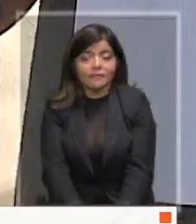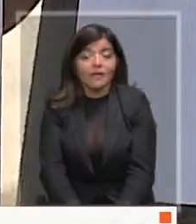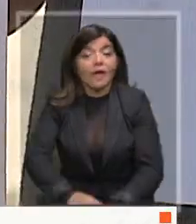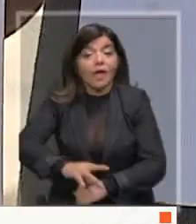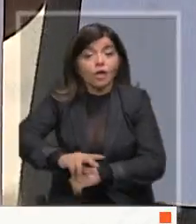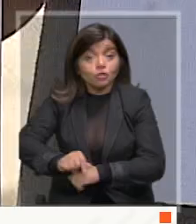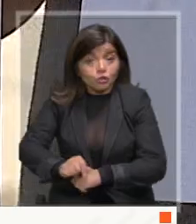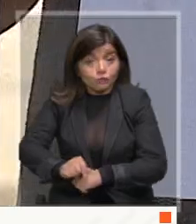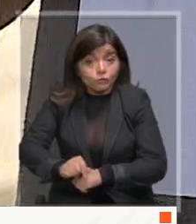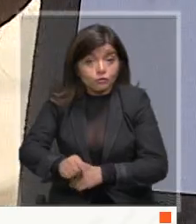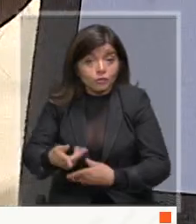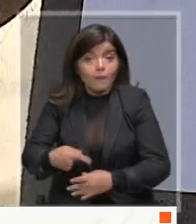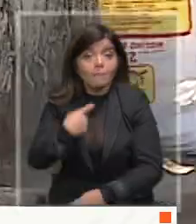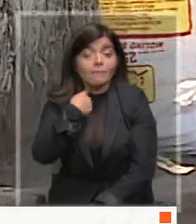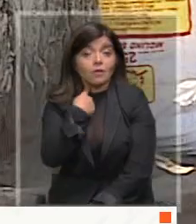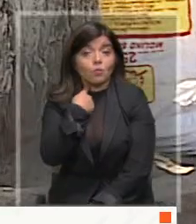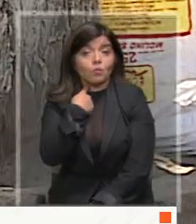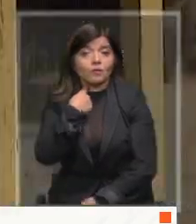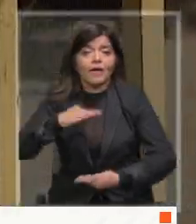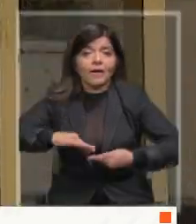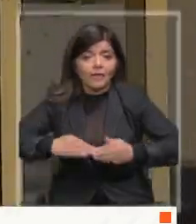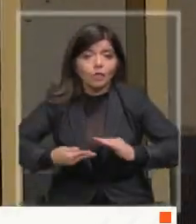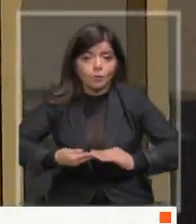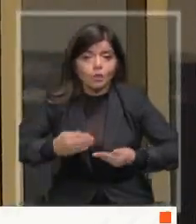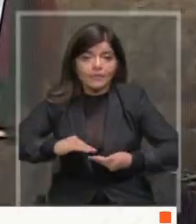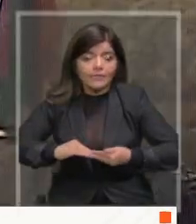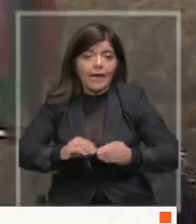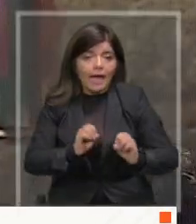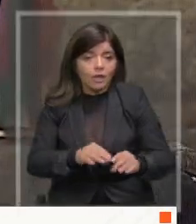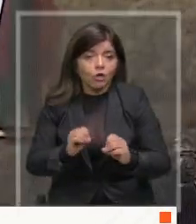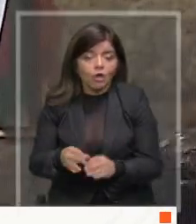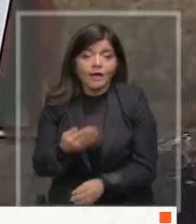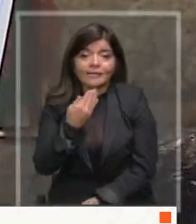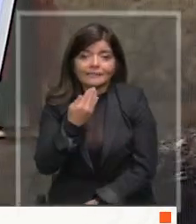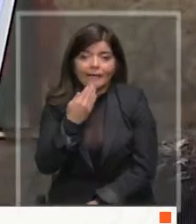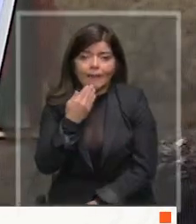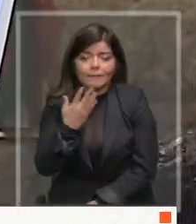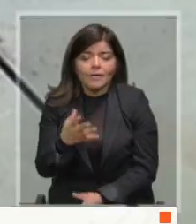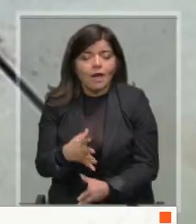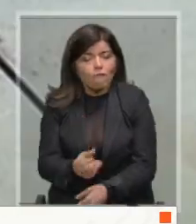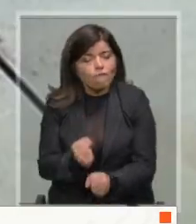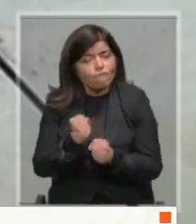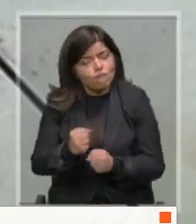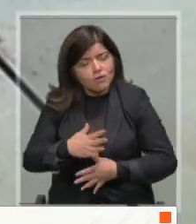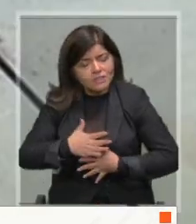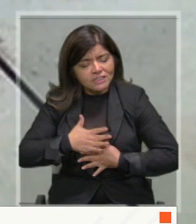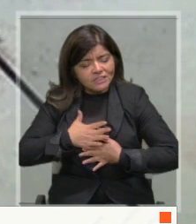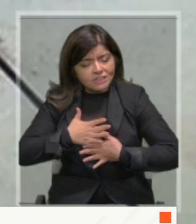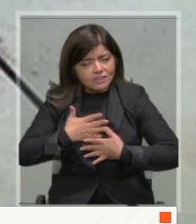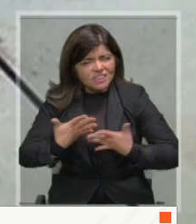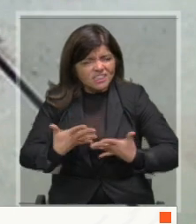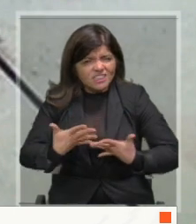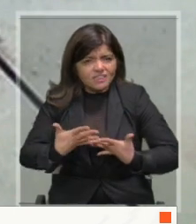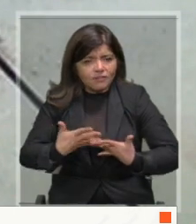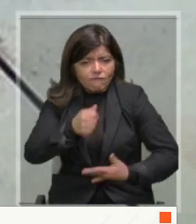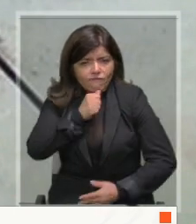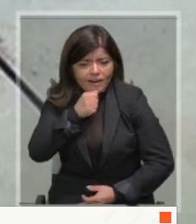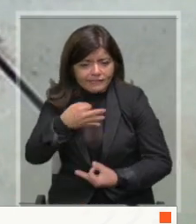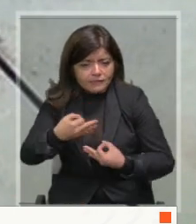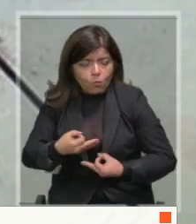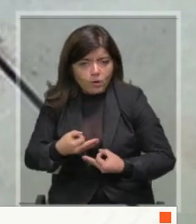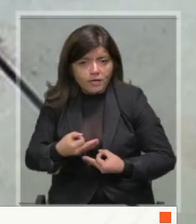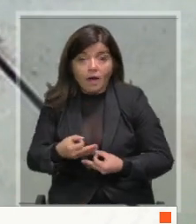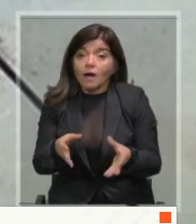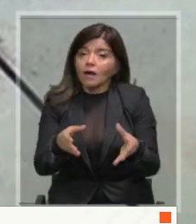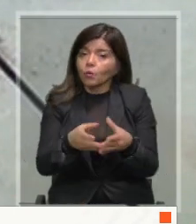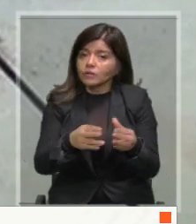Robos que no solo perjudicaron a la comunidad escolar, sino que también desataron una fuerte sensación de inseguridad en el barrio. La Junta de